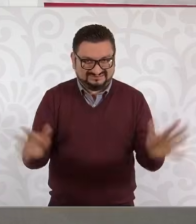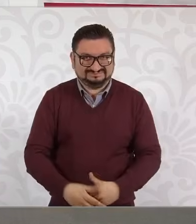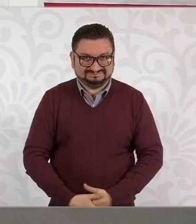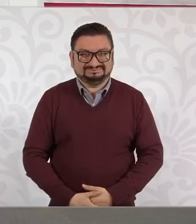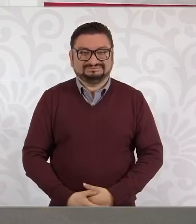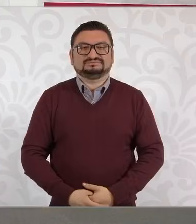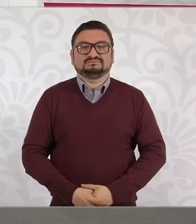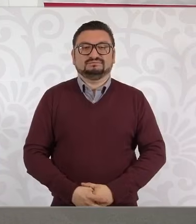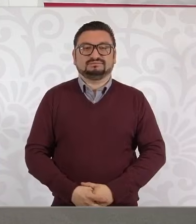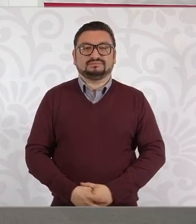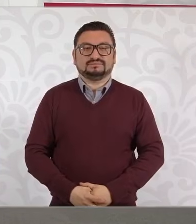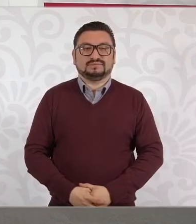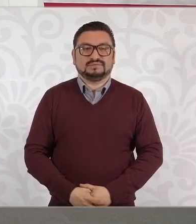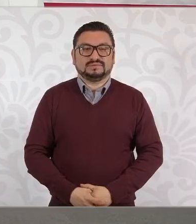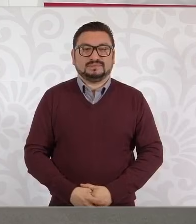Bien.